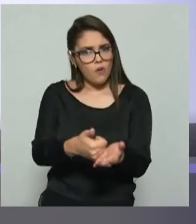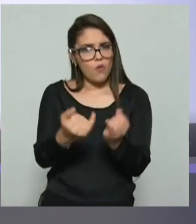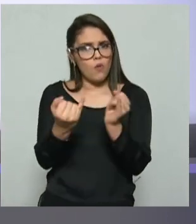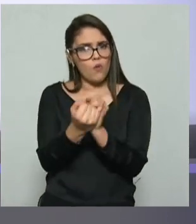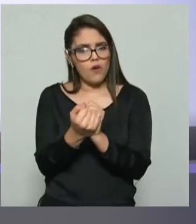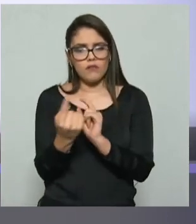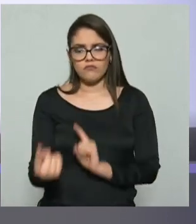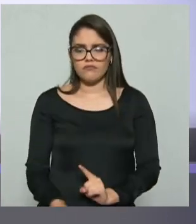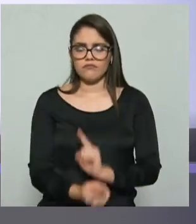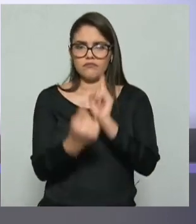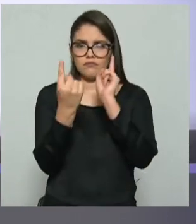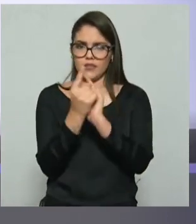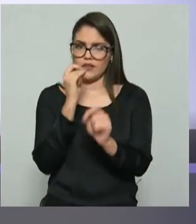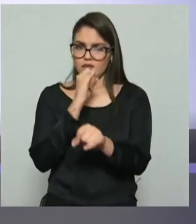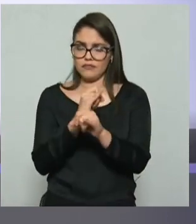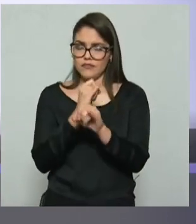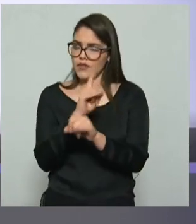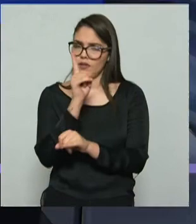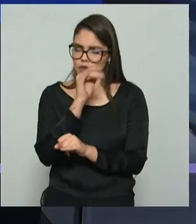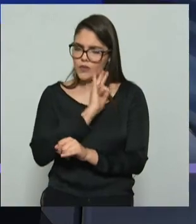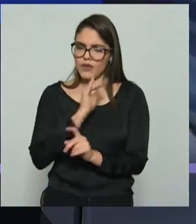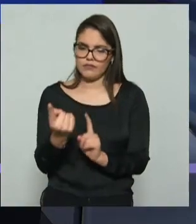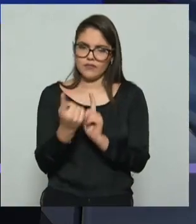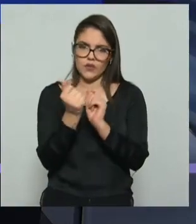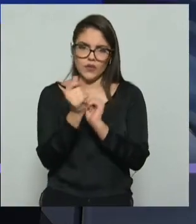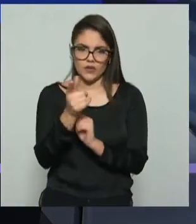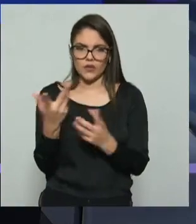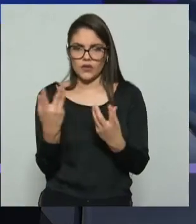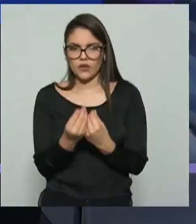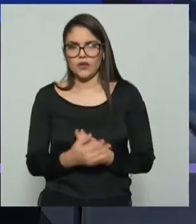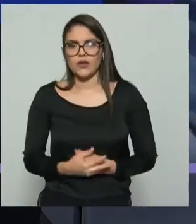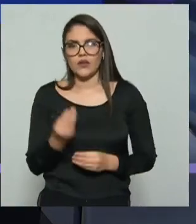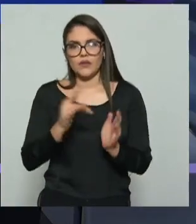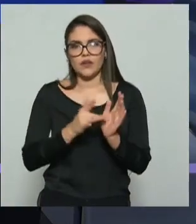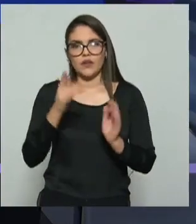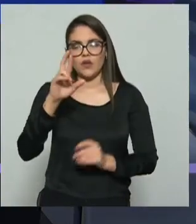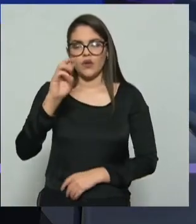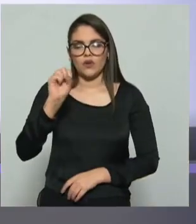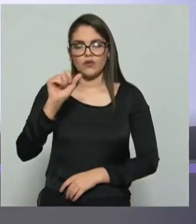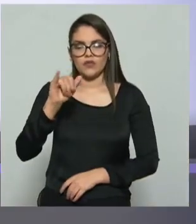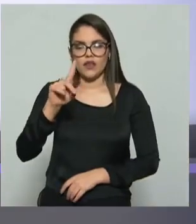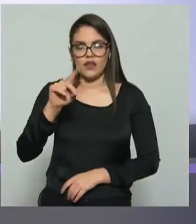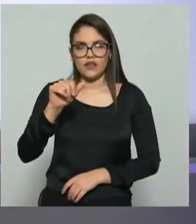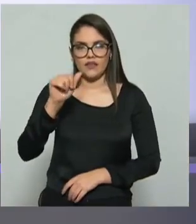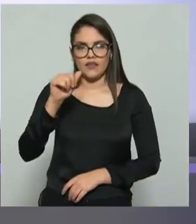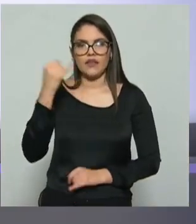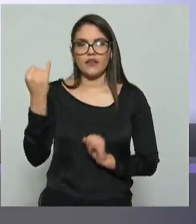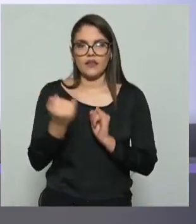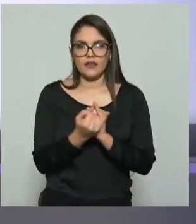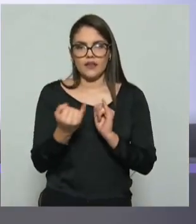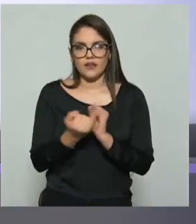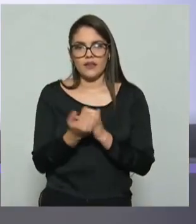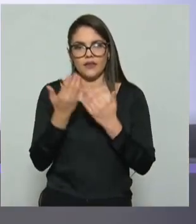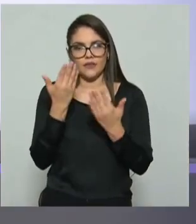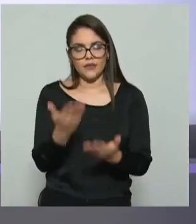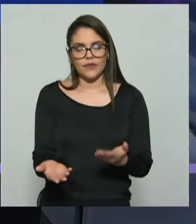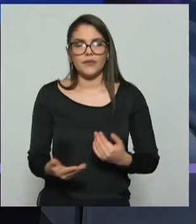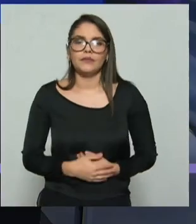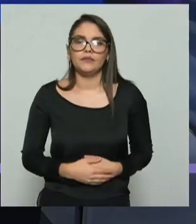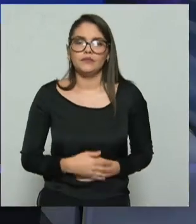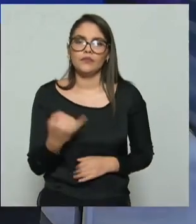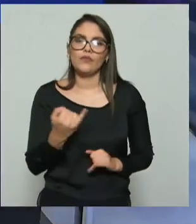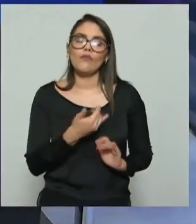la directora de algo, no tendríamos que ejercer nuestros derechos sexuales. Y otra vez es el tema del ejercicio de nuestra sexualidad, lo que